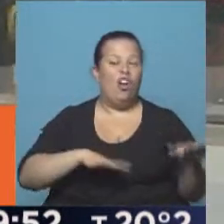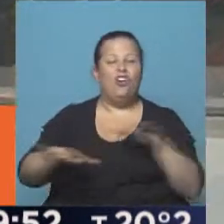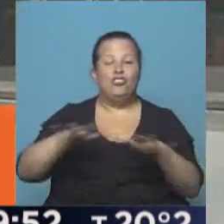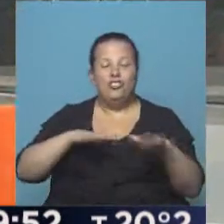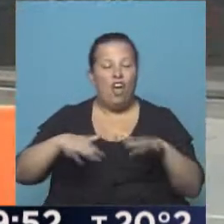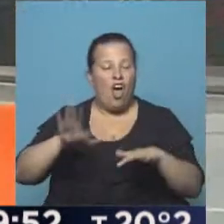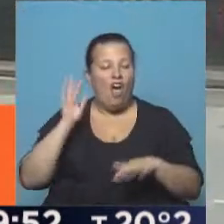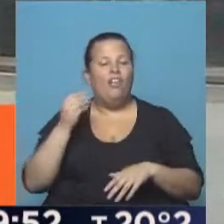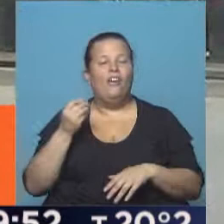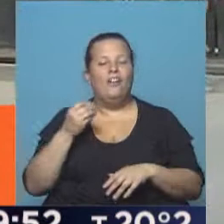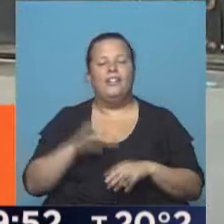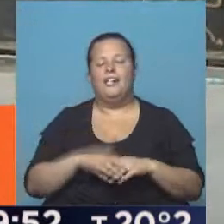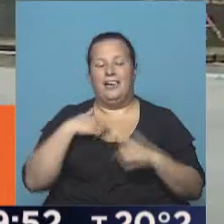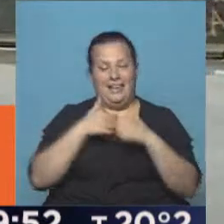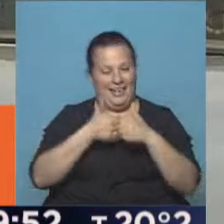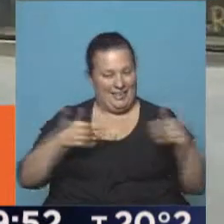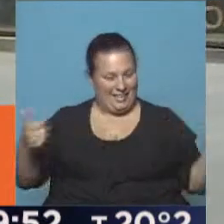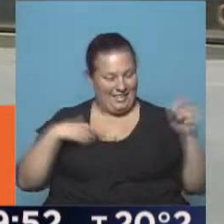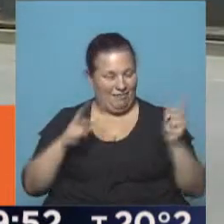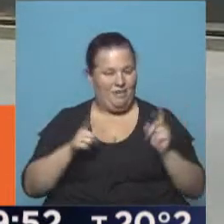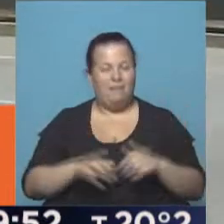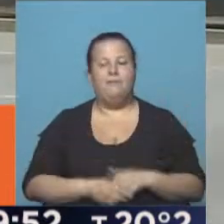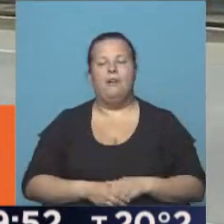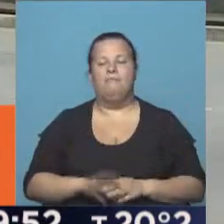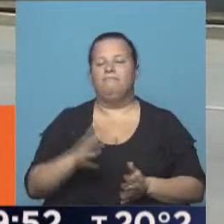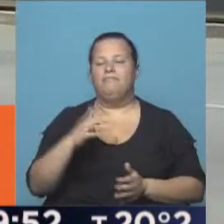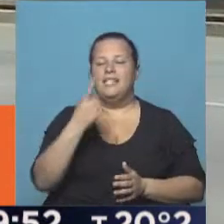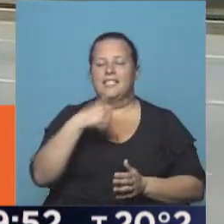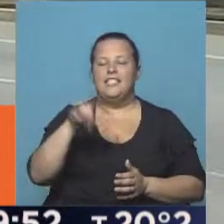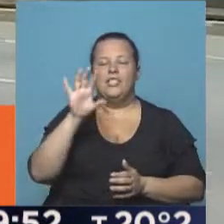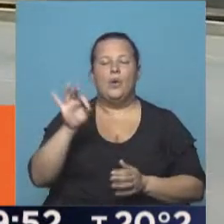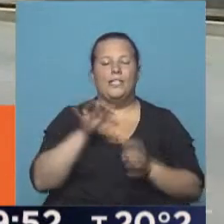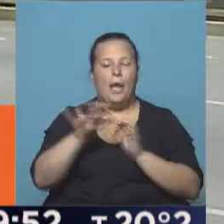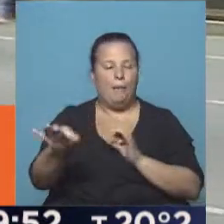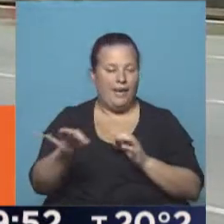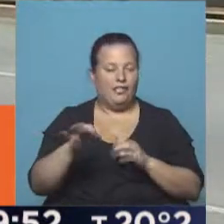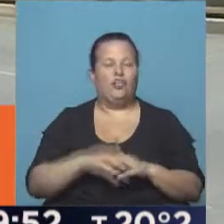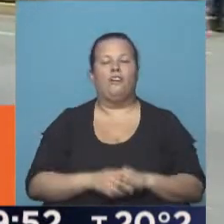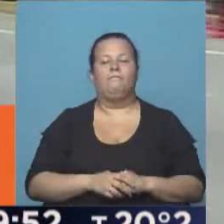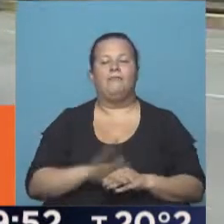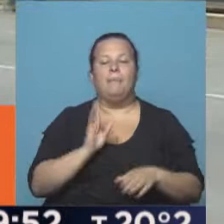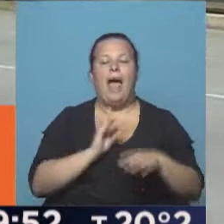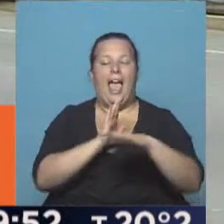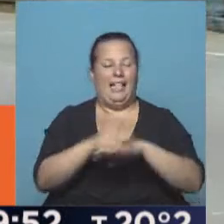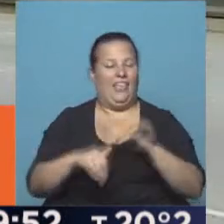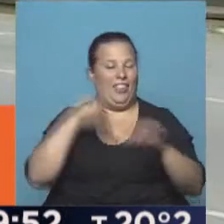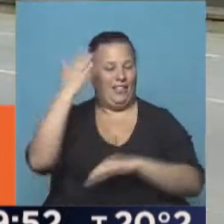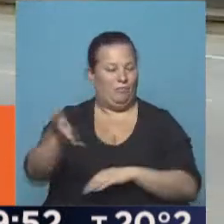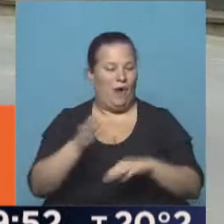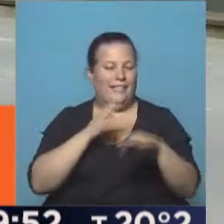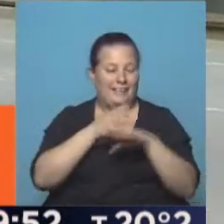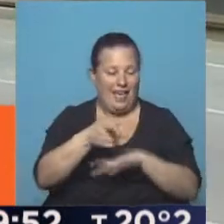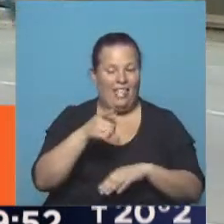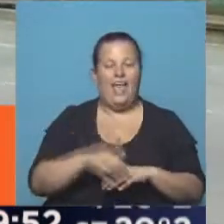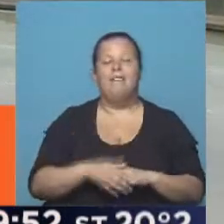se desarrolla de donde estamos ubicados nosotros unos 150 metros en la entrada posterior que tienen estos